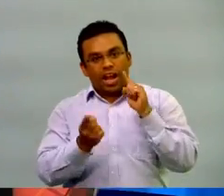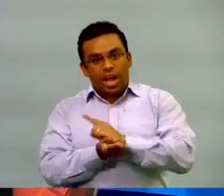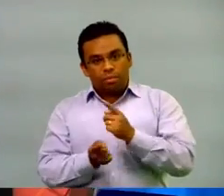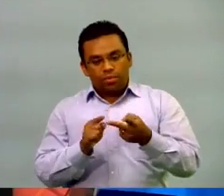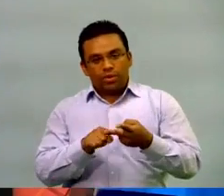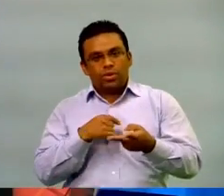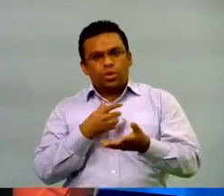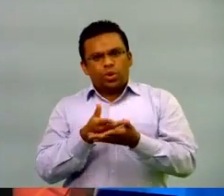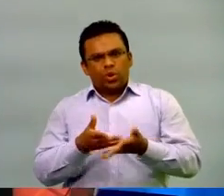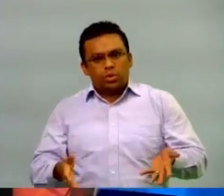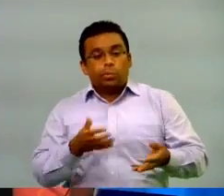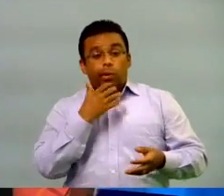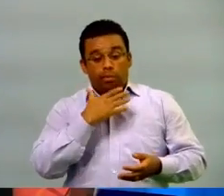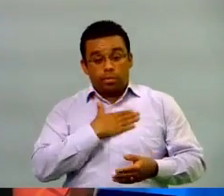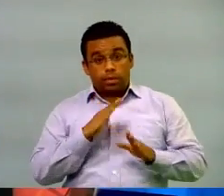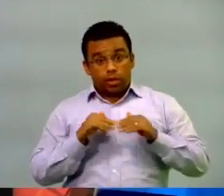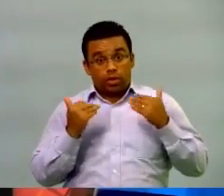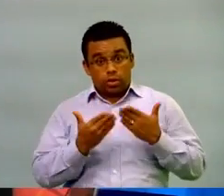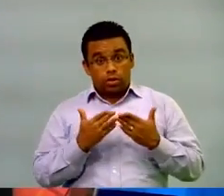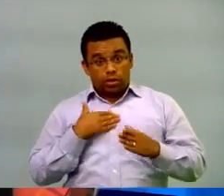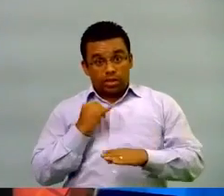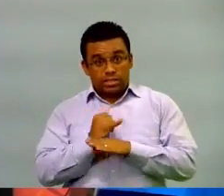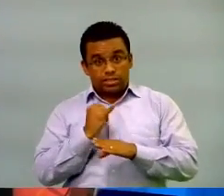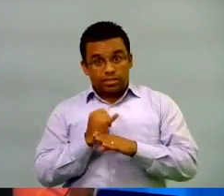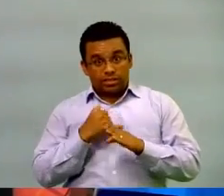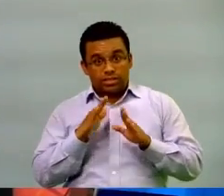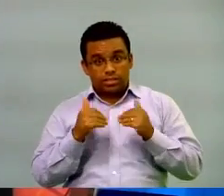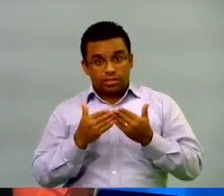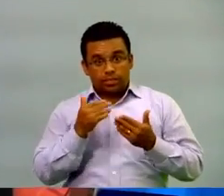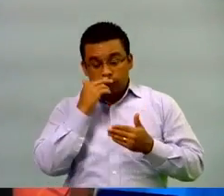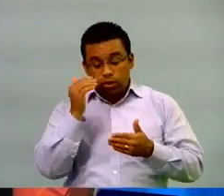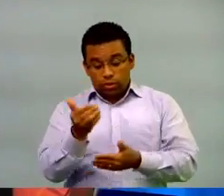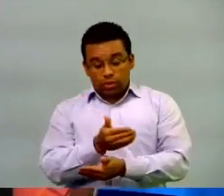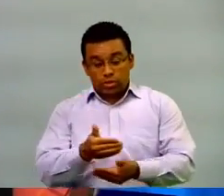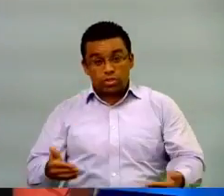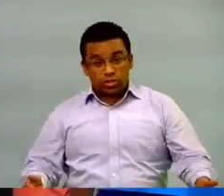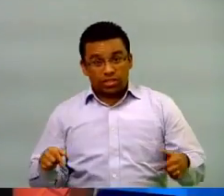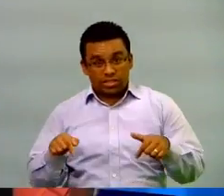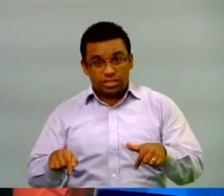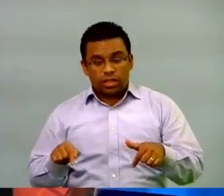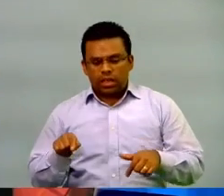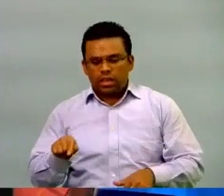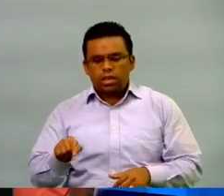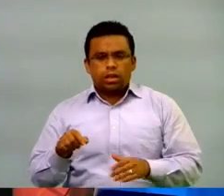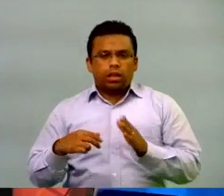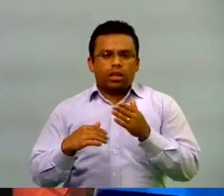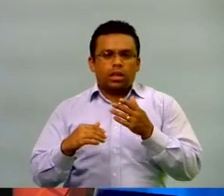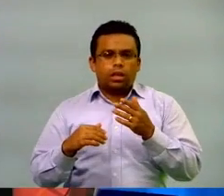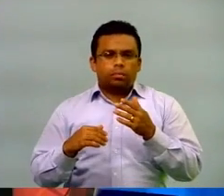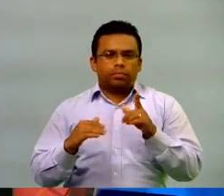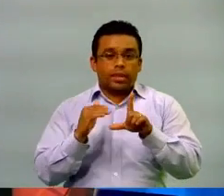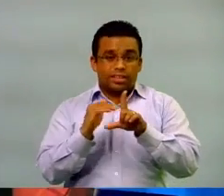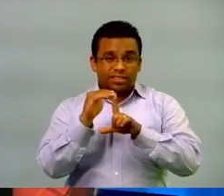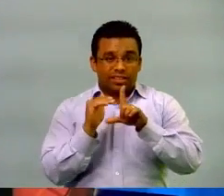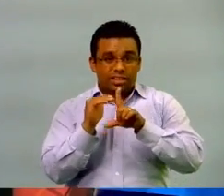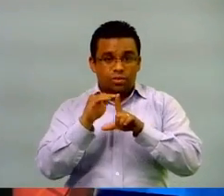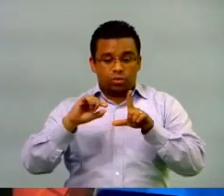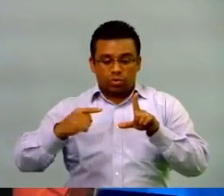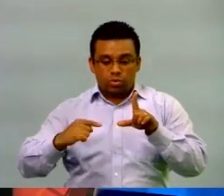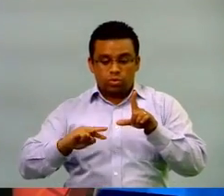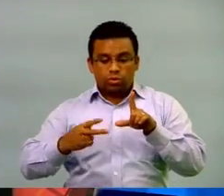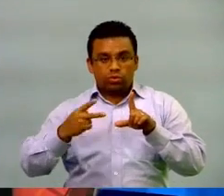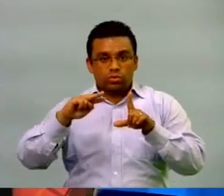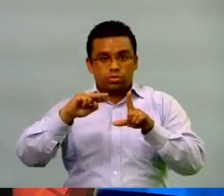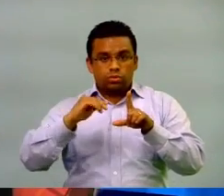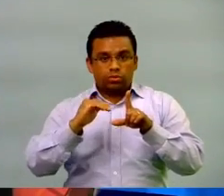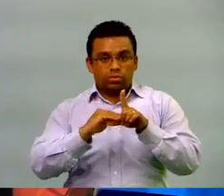en el caso de nuestra institución, nosotros tenemos un grupo de niños donde sus estratos son 1, 2 y son muy pequeños,